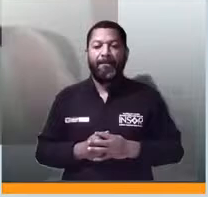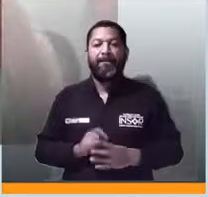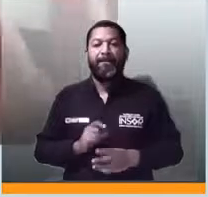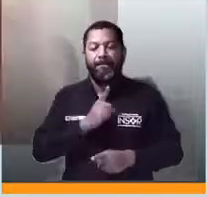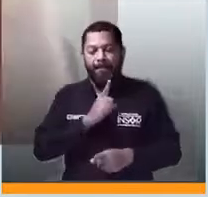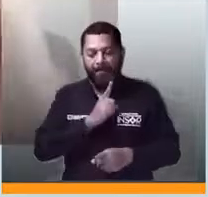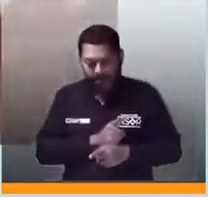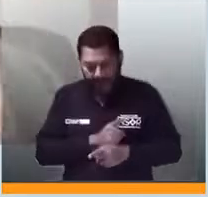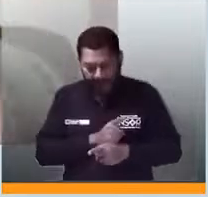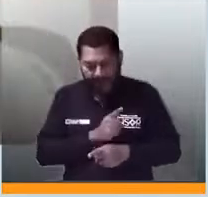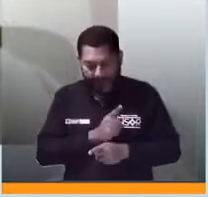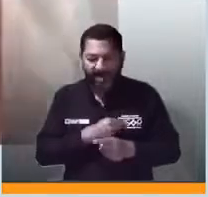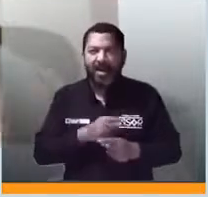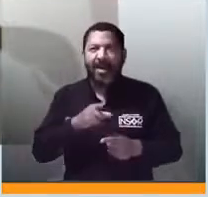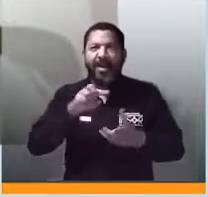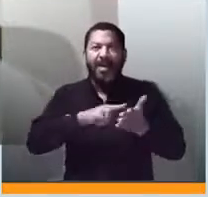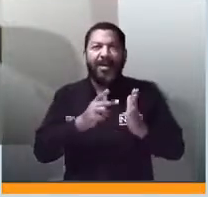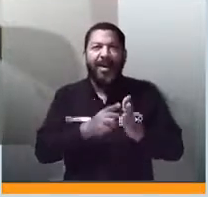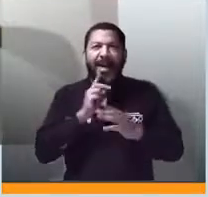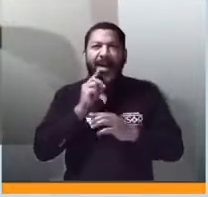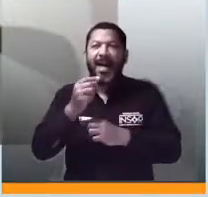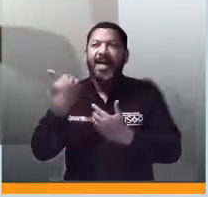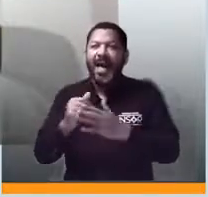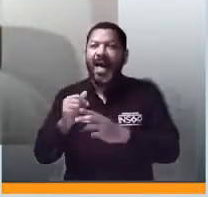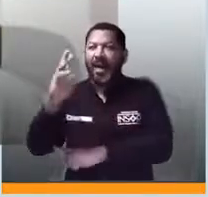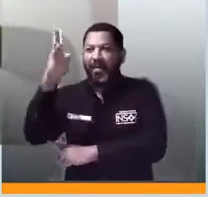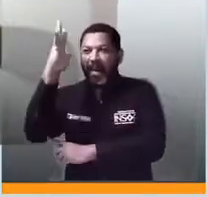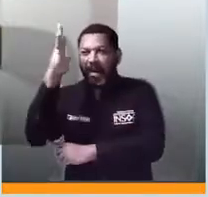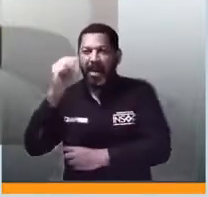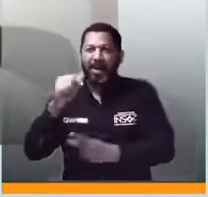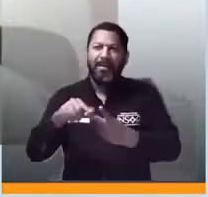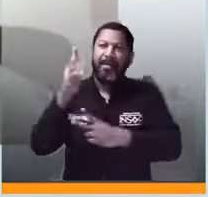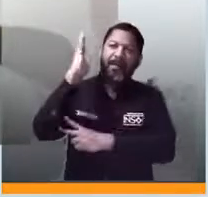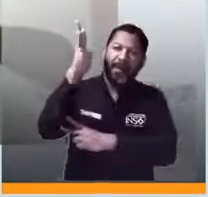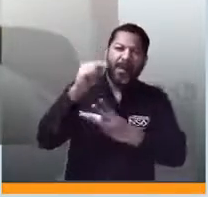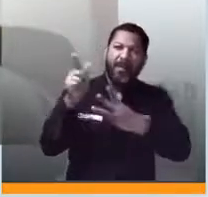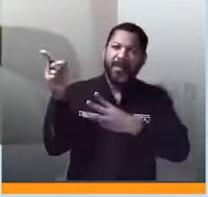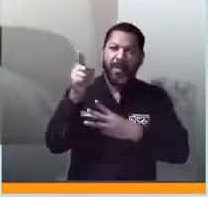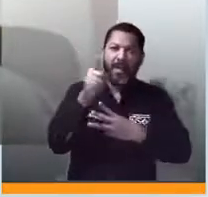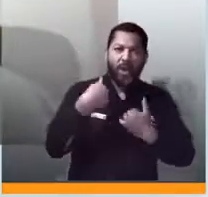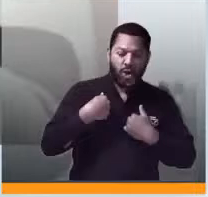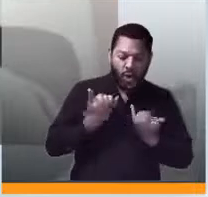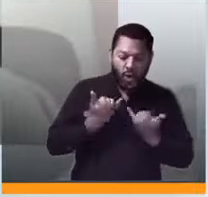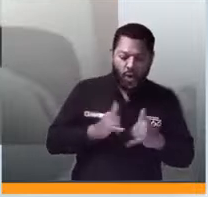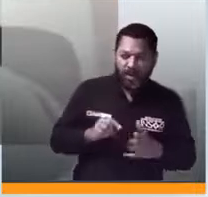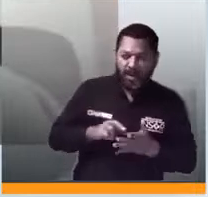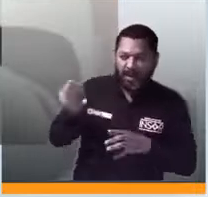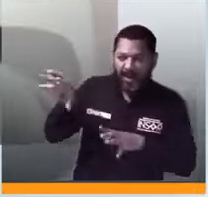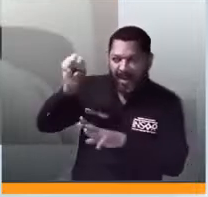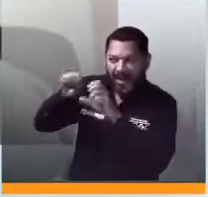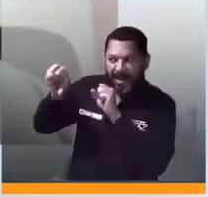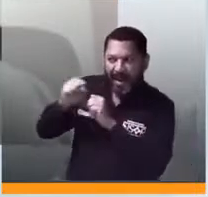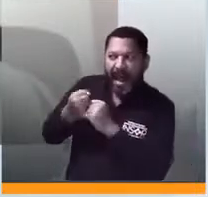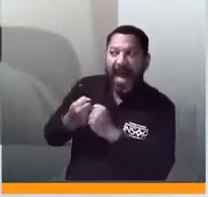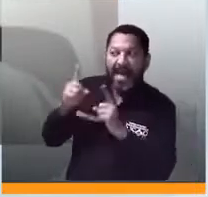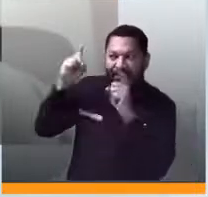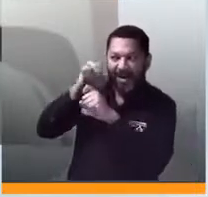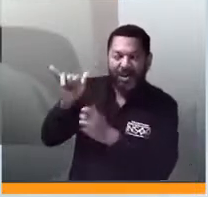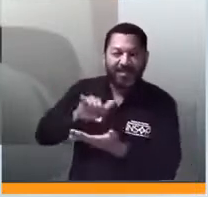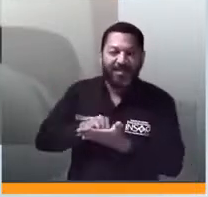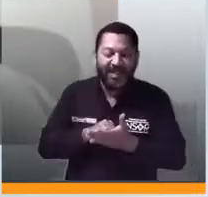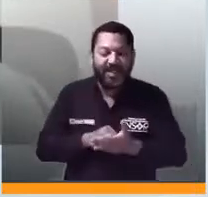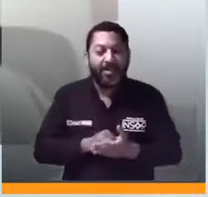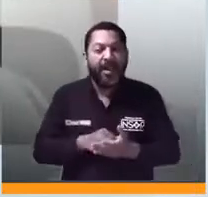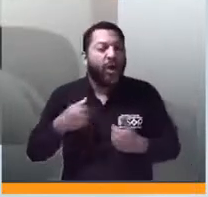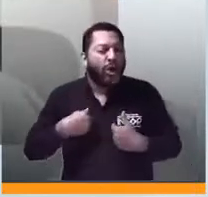hablar de último es que uno puede recoger muchas de las reflexiones de sus anteriores colegas, pero quisiera insistir en dos